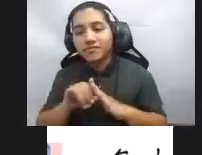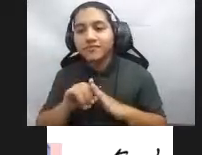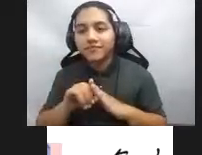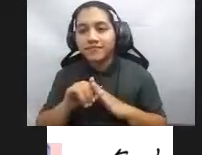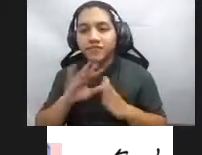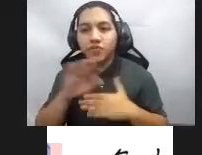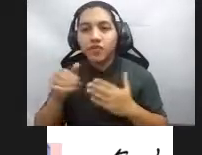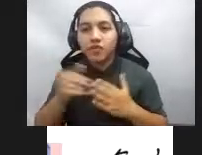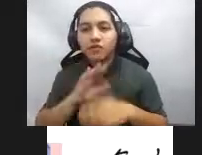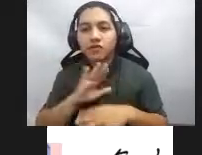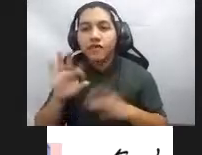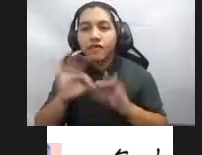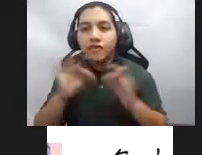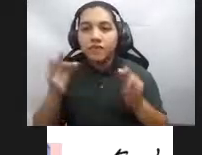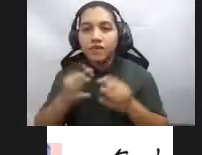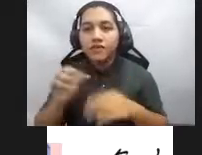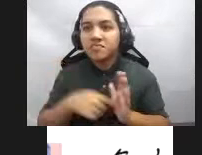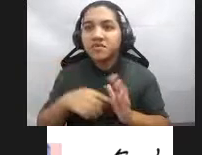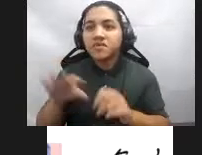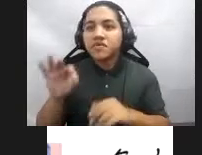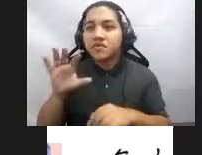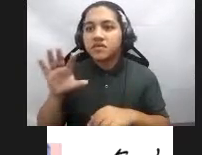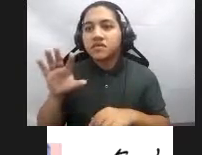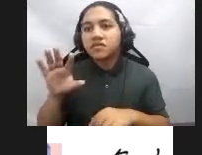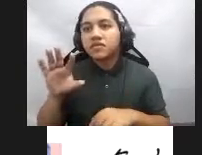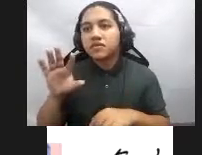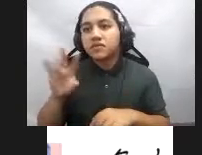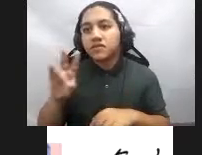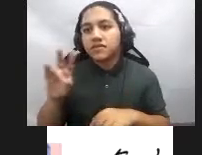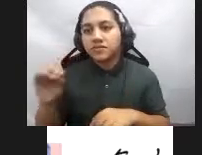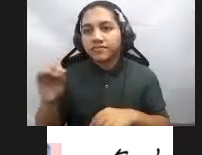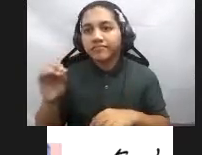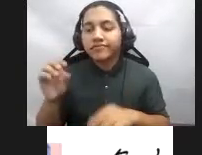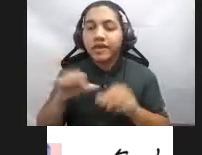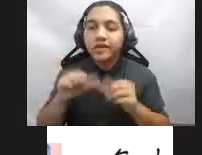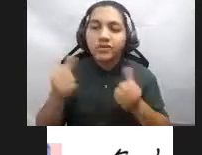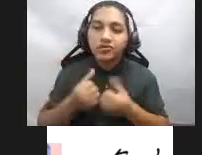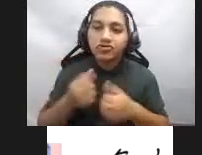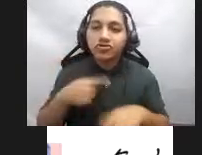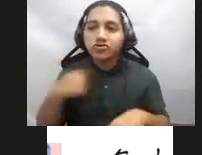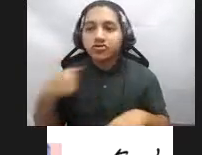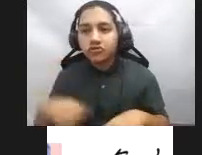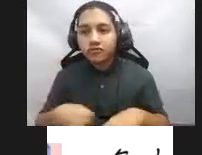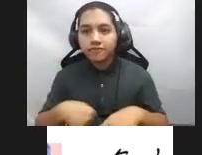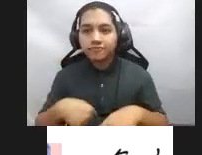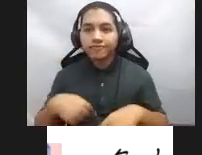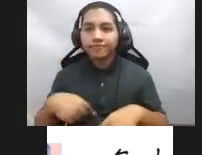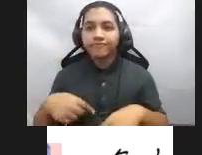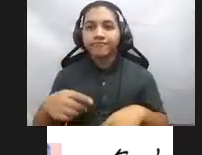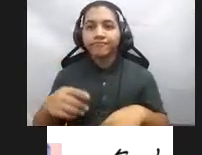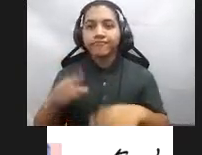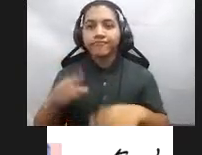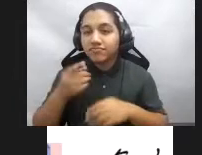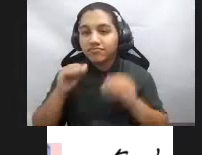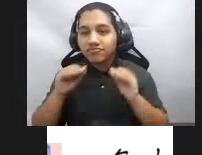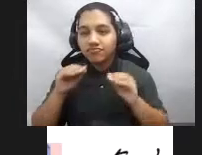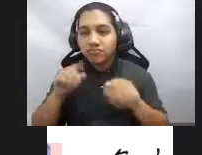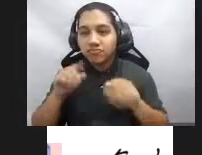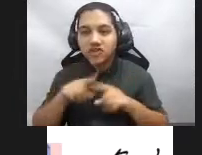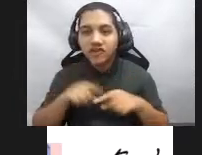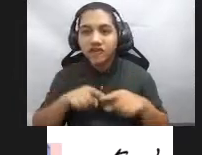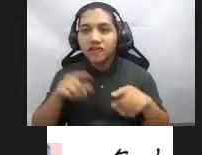que no solamente fue la carretera central, también trabajaron en otras obras de infraestructura. Inclusive los